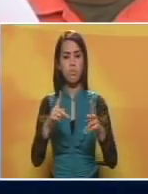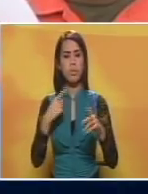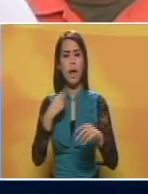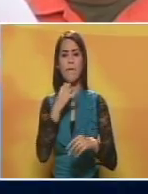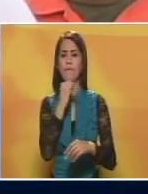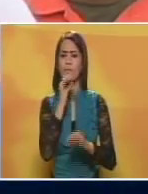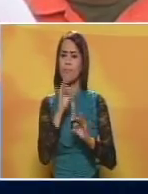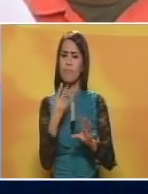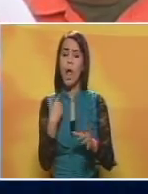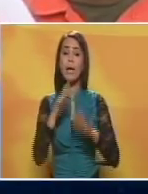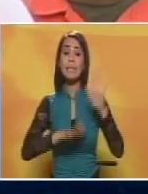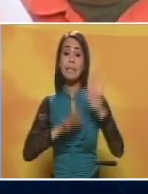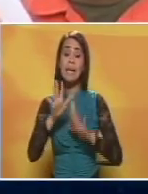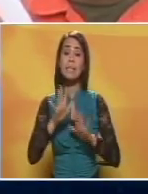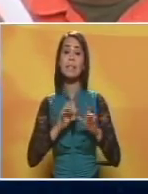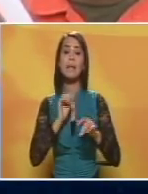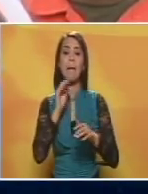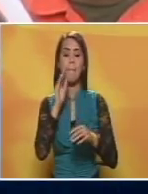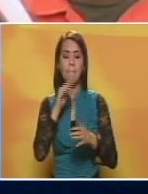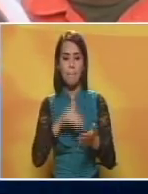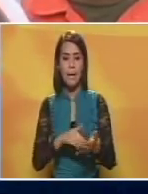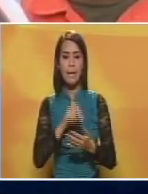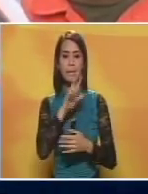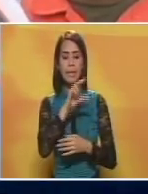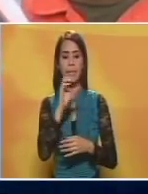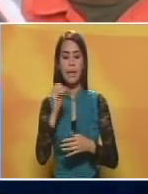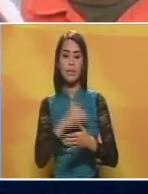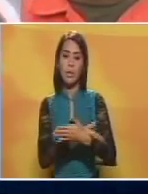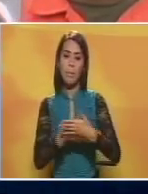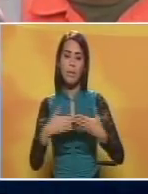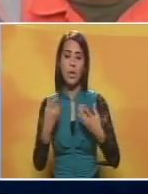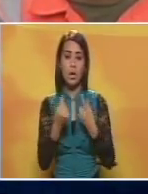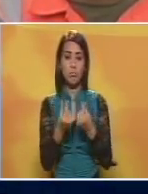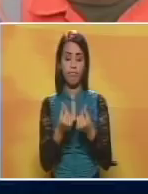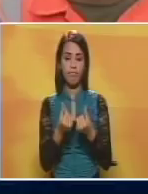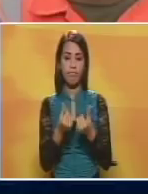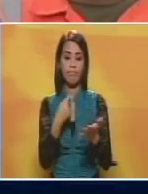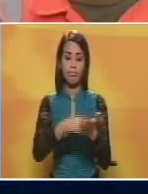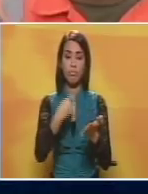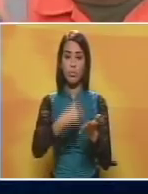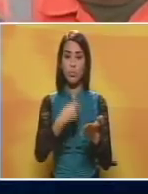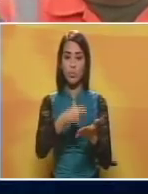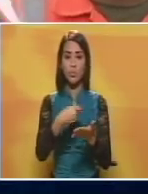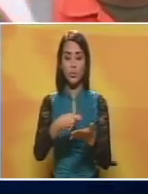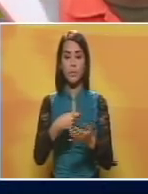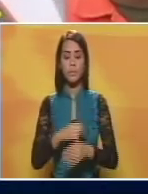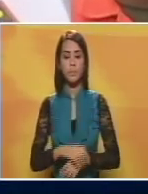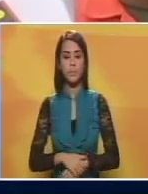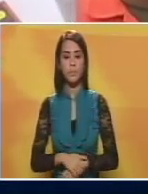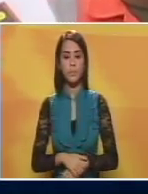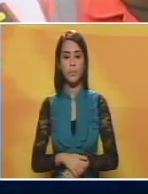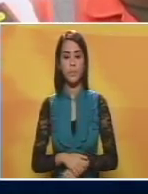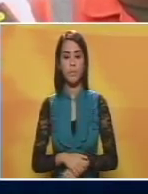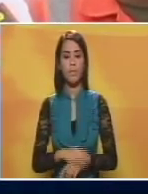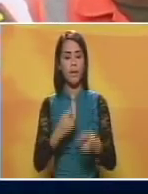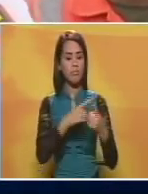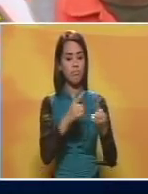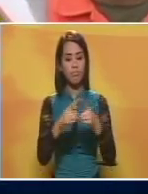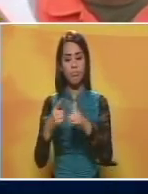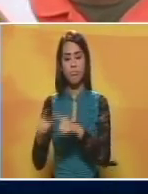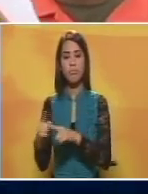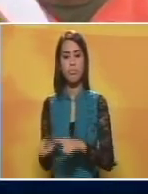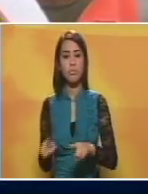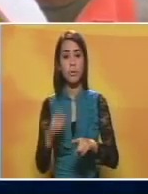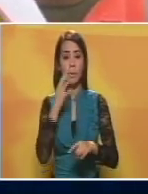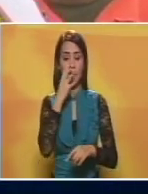aporte de 15.319 millones de bolívares, los cuales están invertidos en distintos